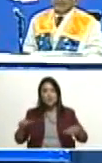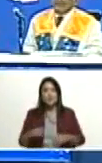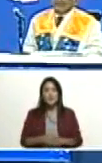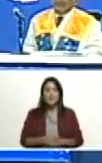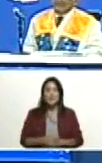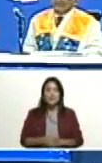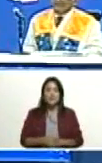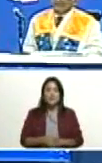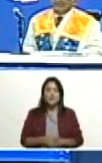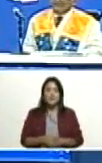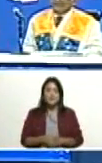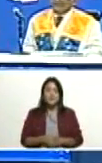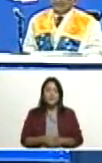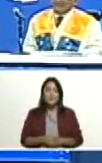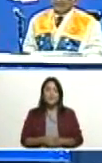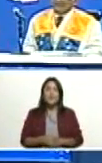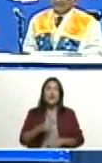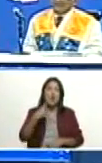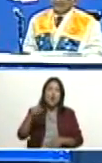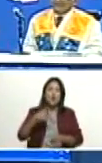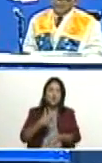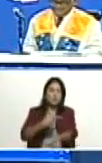en anestesiología,